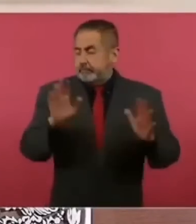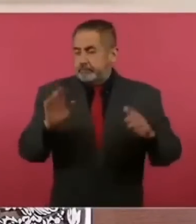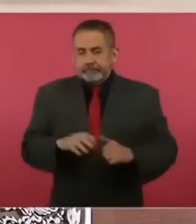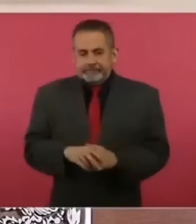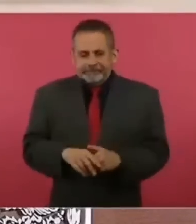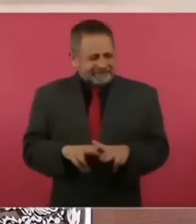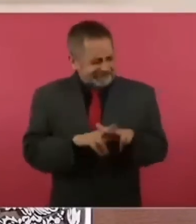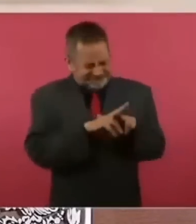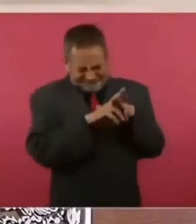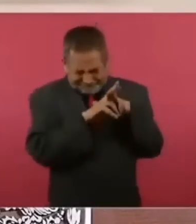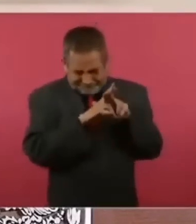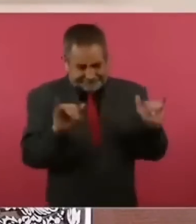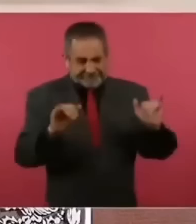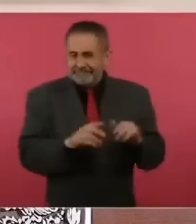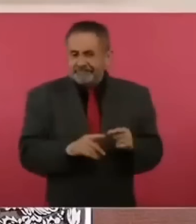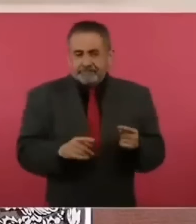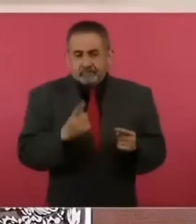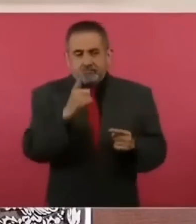Nadie.